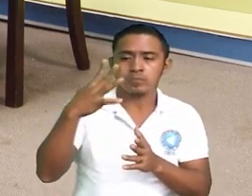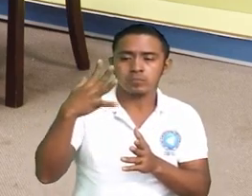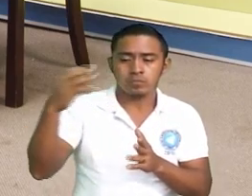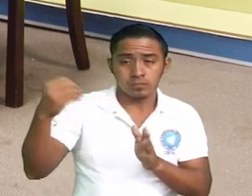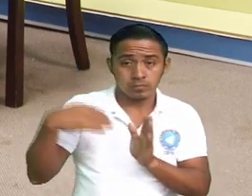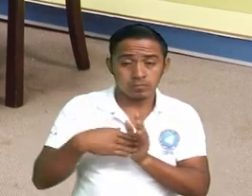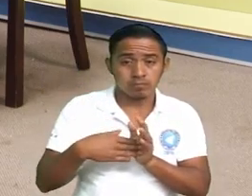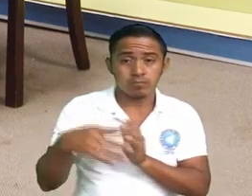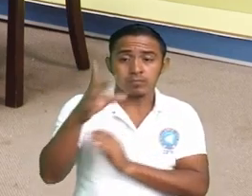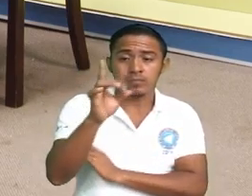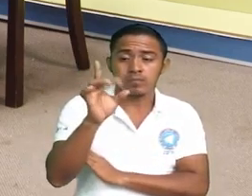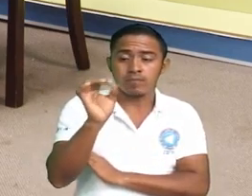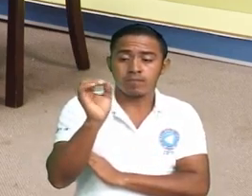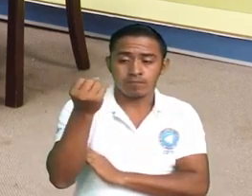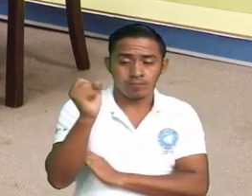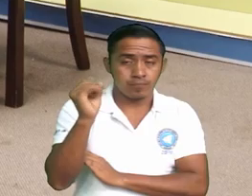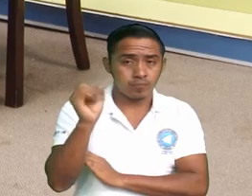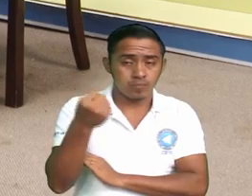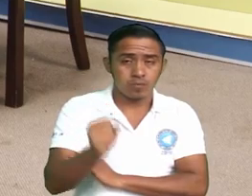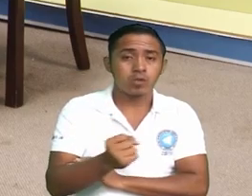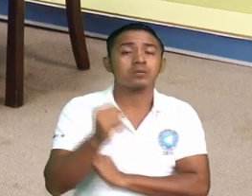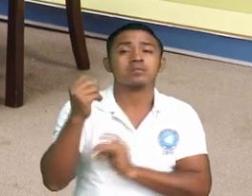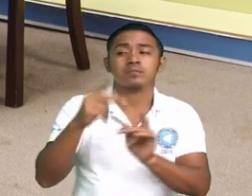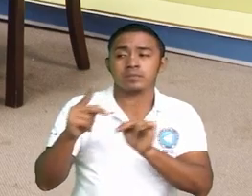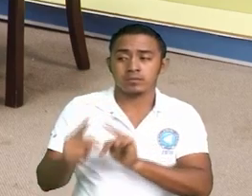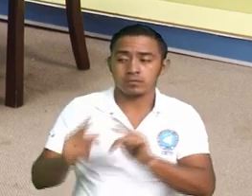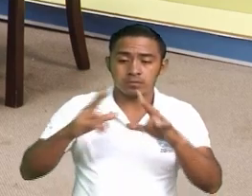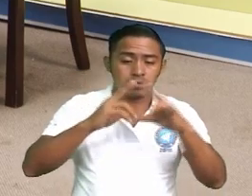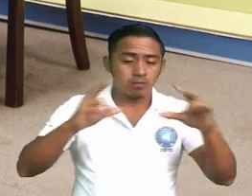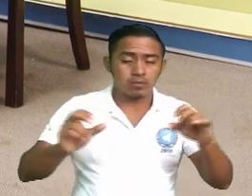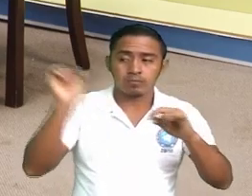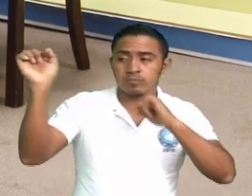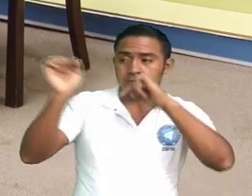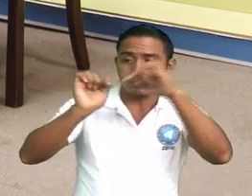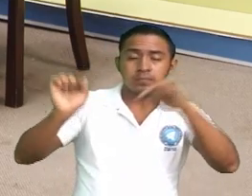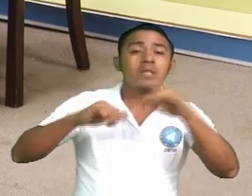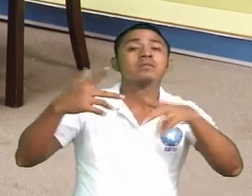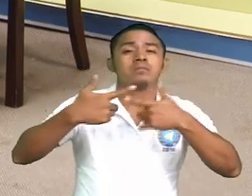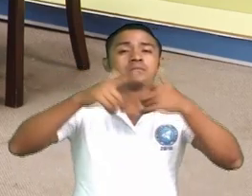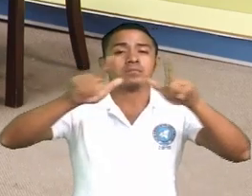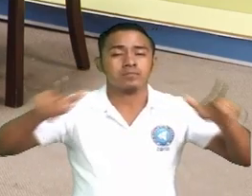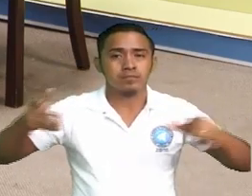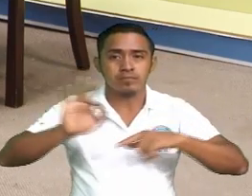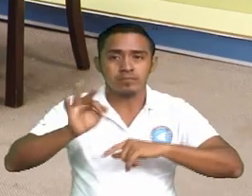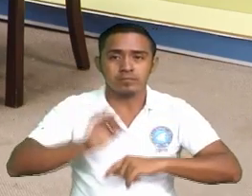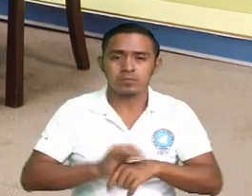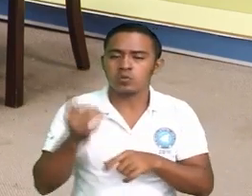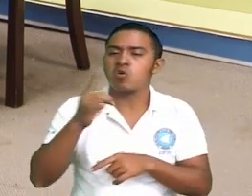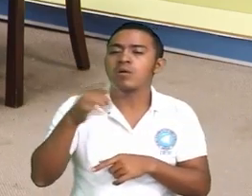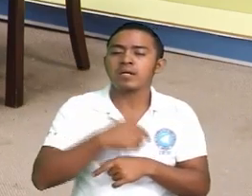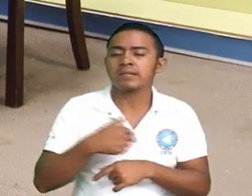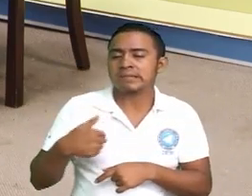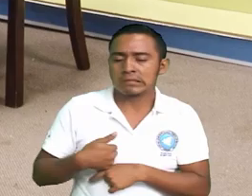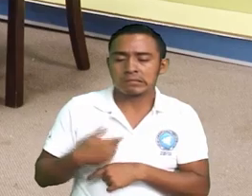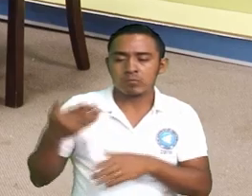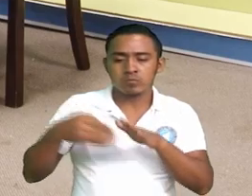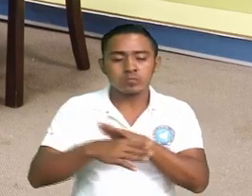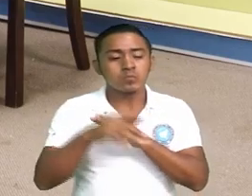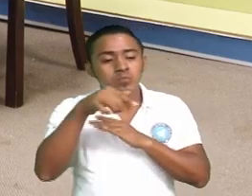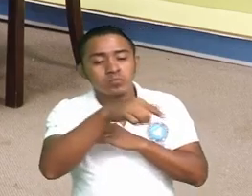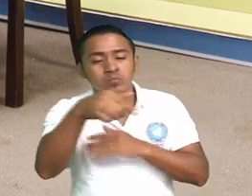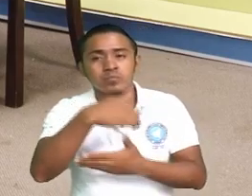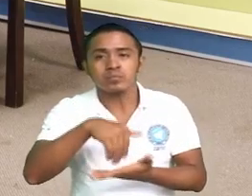1.250.000 dosis disponibles para los nicaragüenses completamente gratuitos. Solo hay que ir al centro de salud